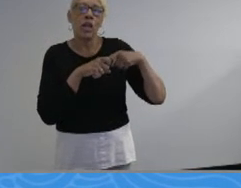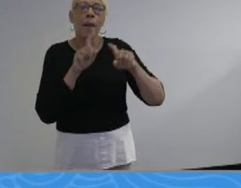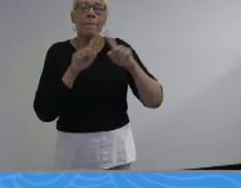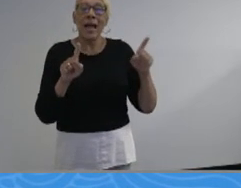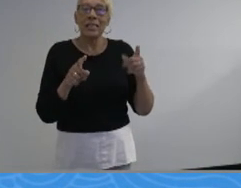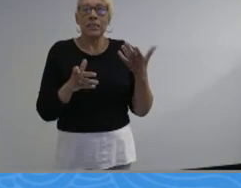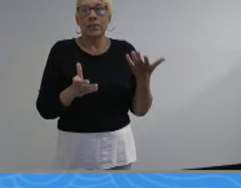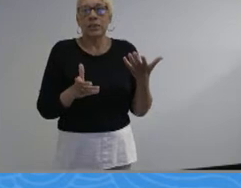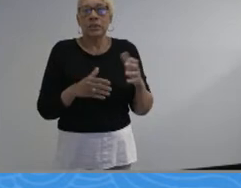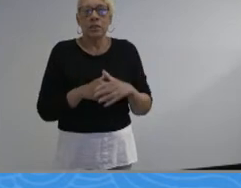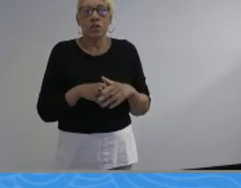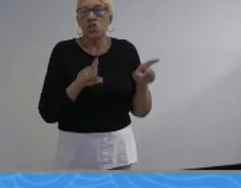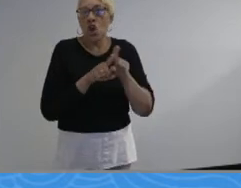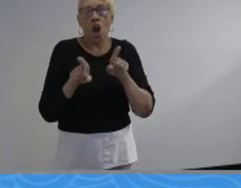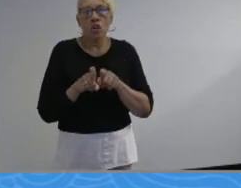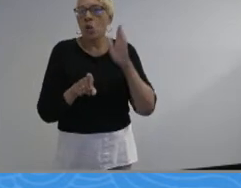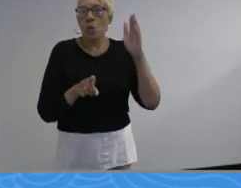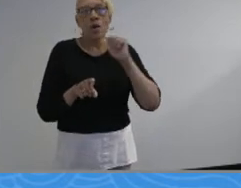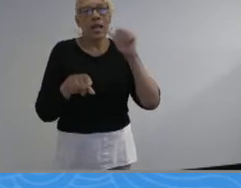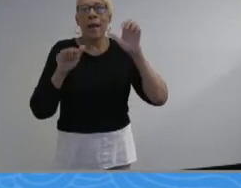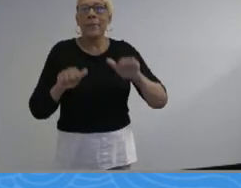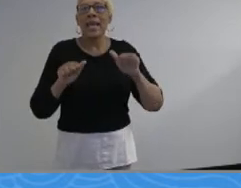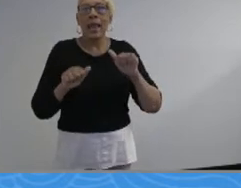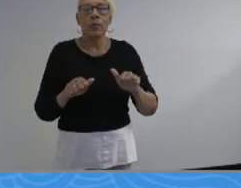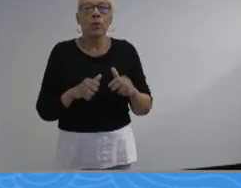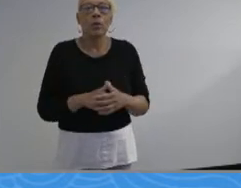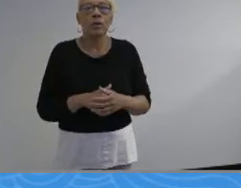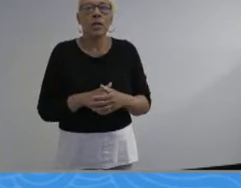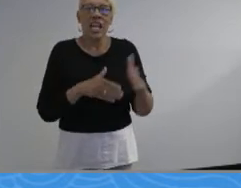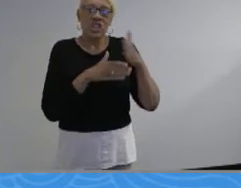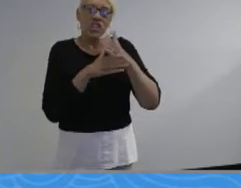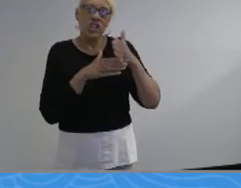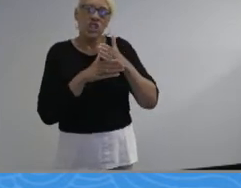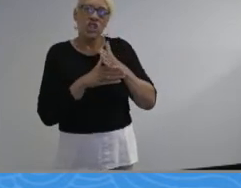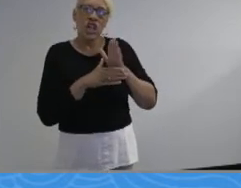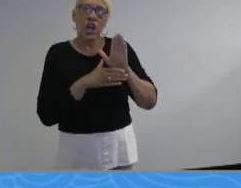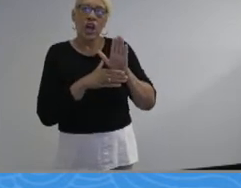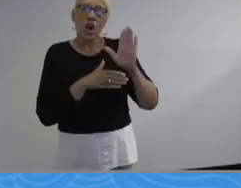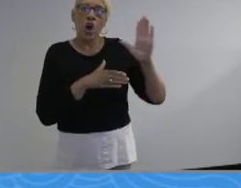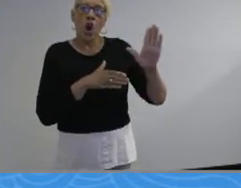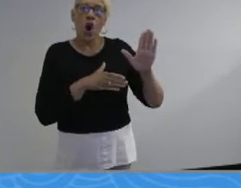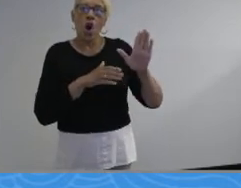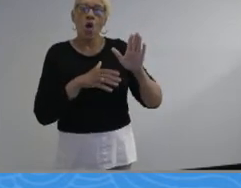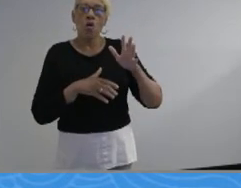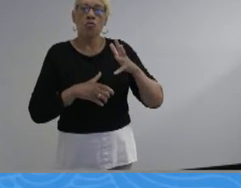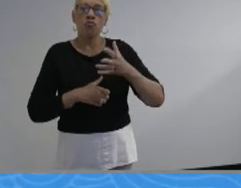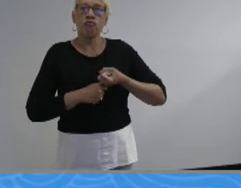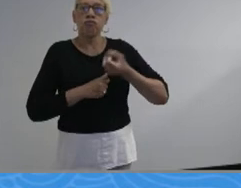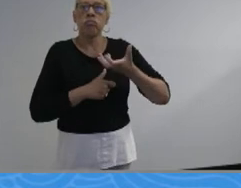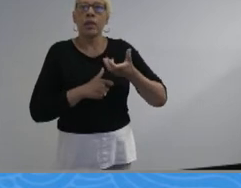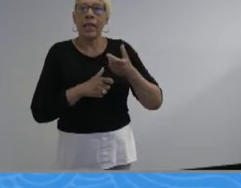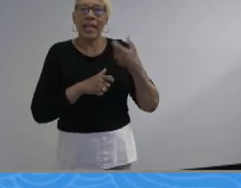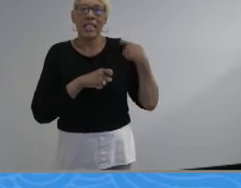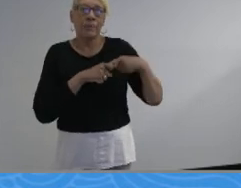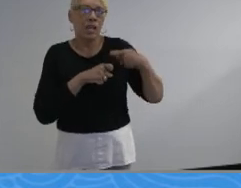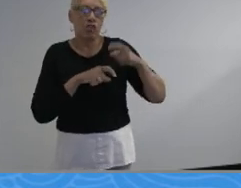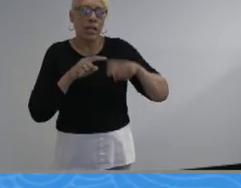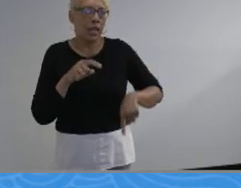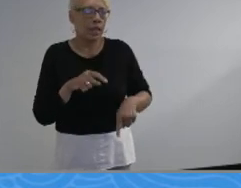unfortunately she's also not gonna be able to share her remarks in Spanish. So we're ready again.